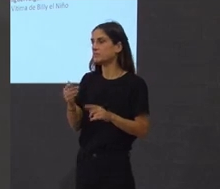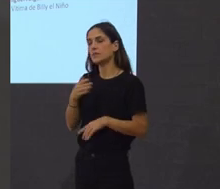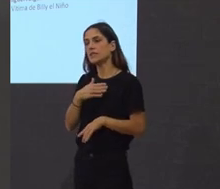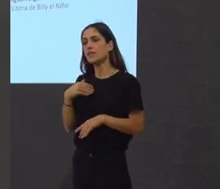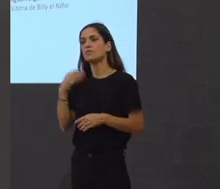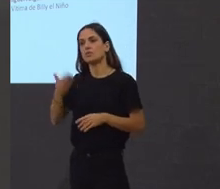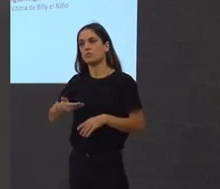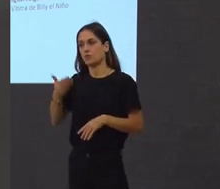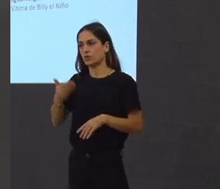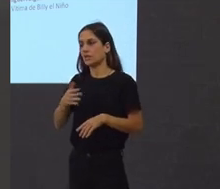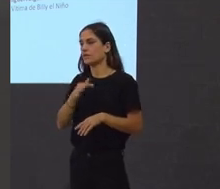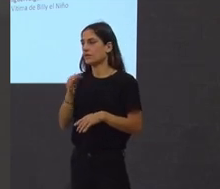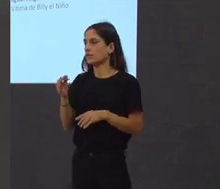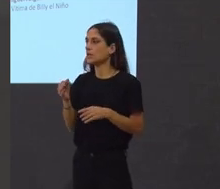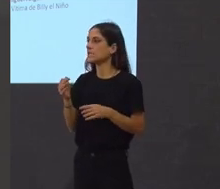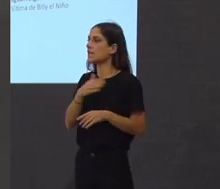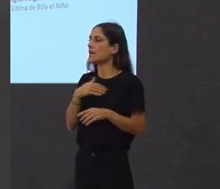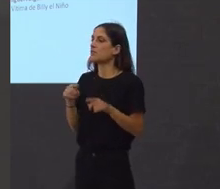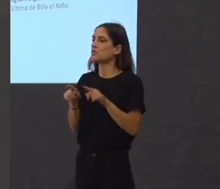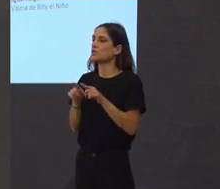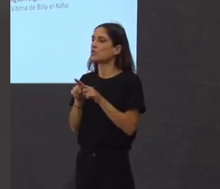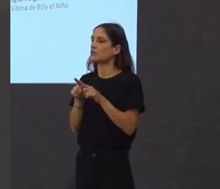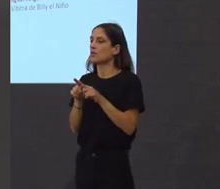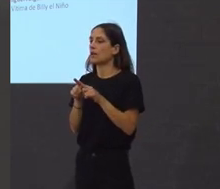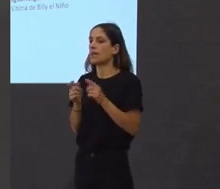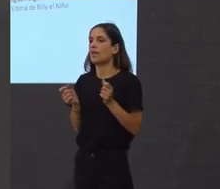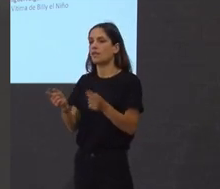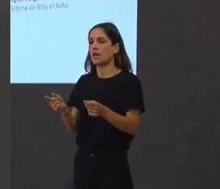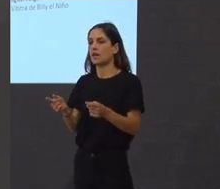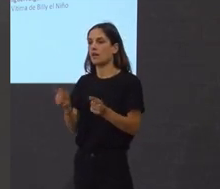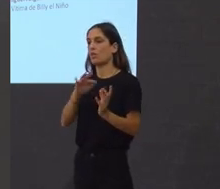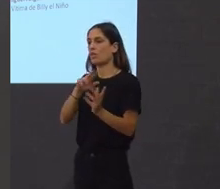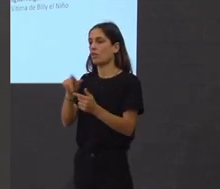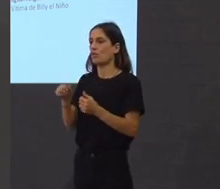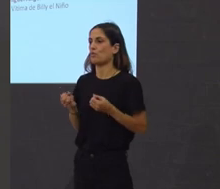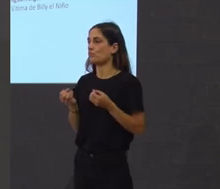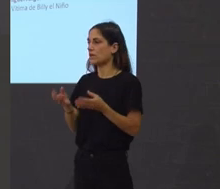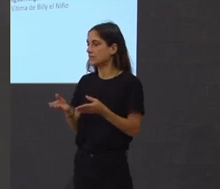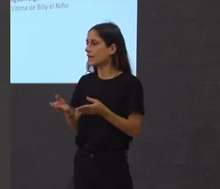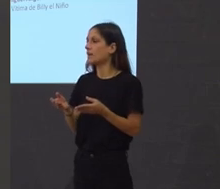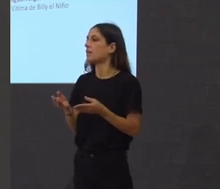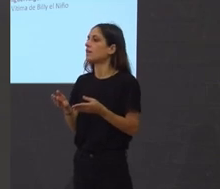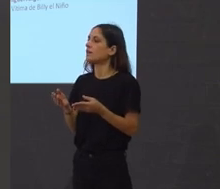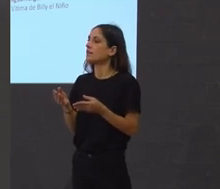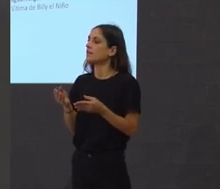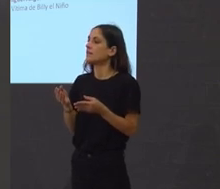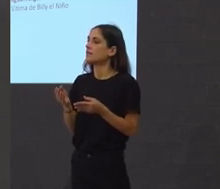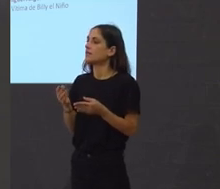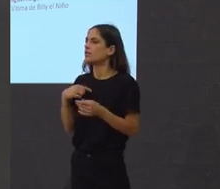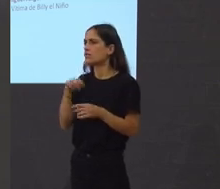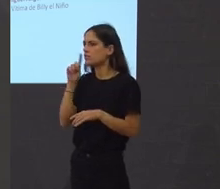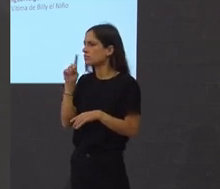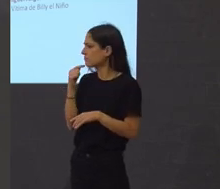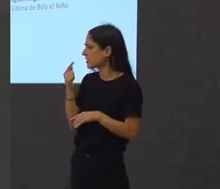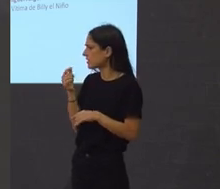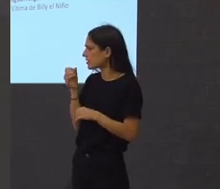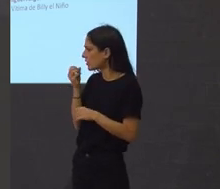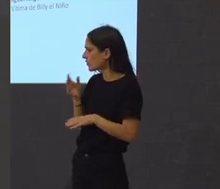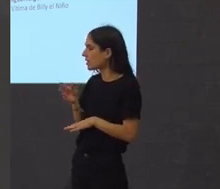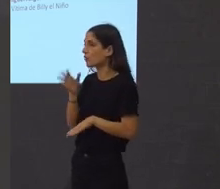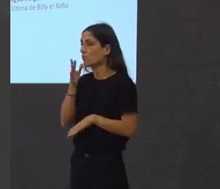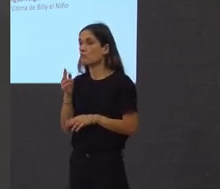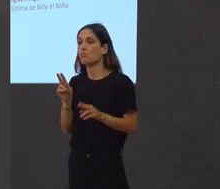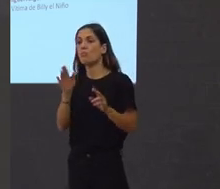traer este documental vil y demás más leen que si se dicen ven por una razón muy